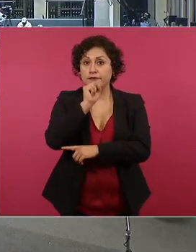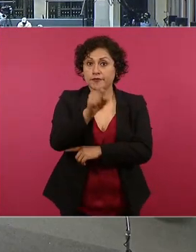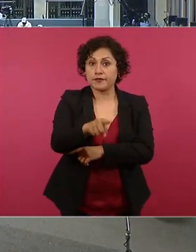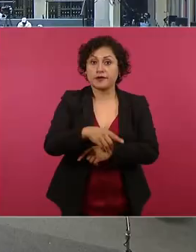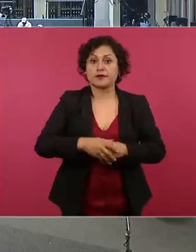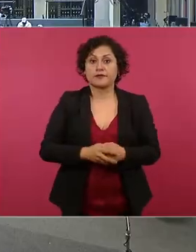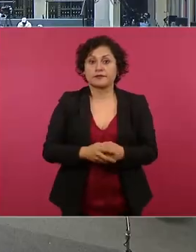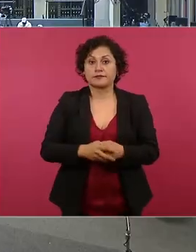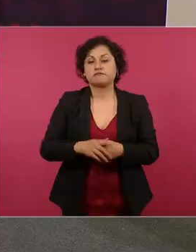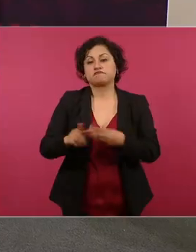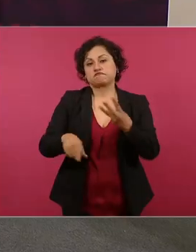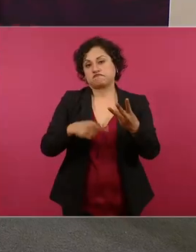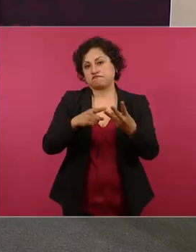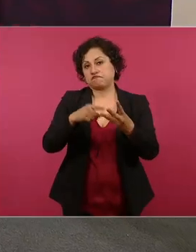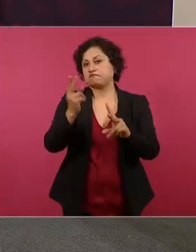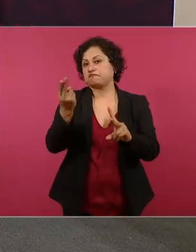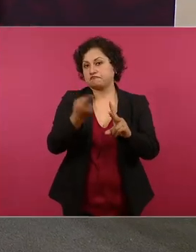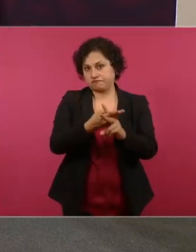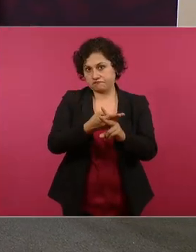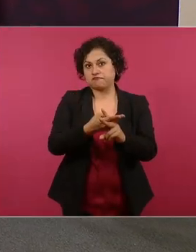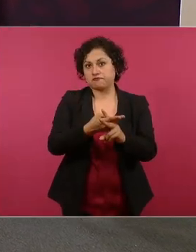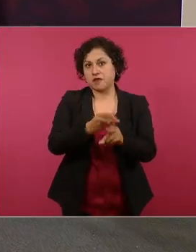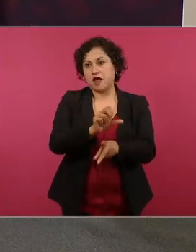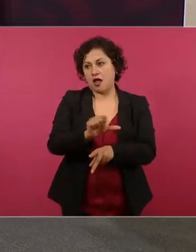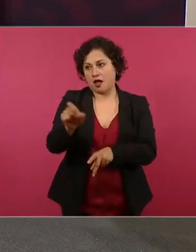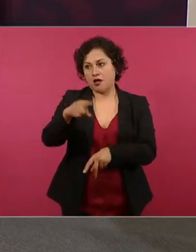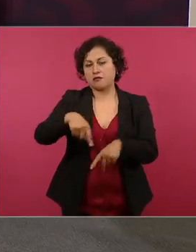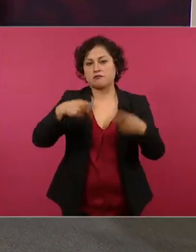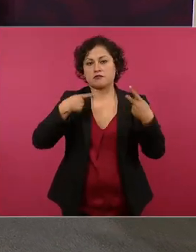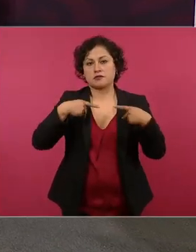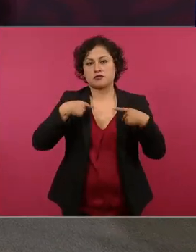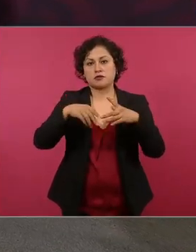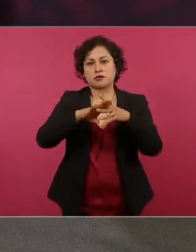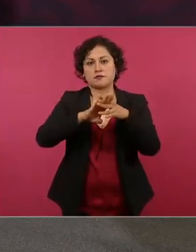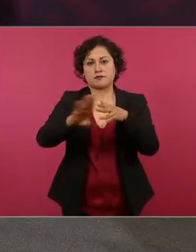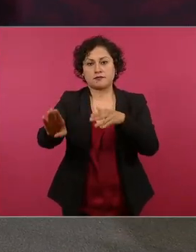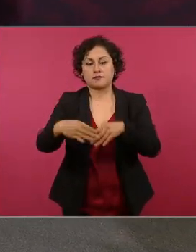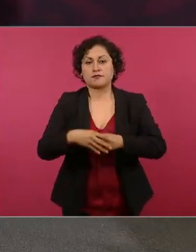y asesinatos de migrantes.